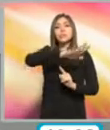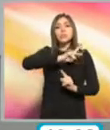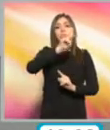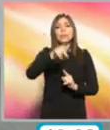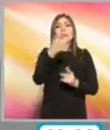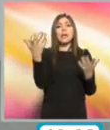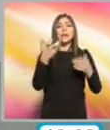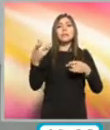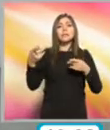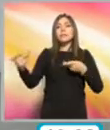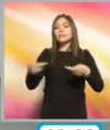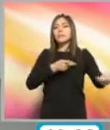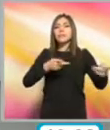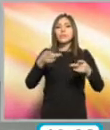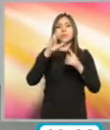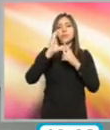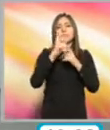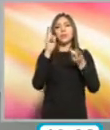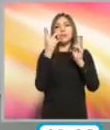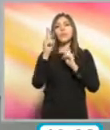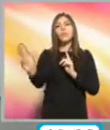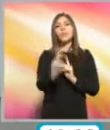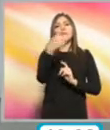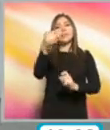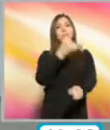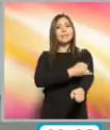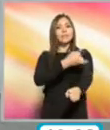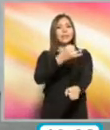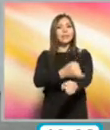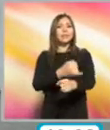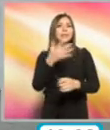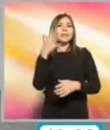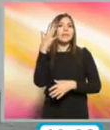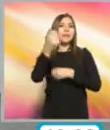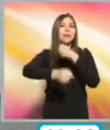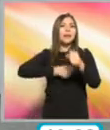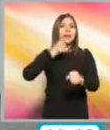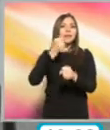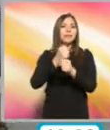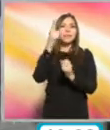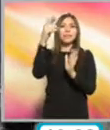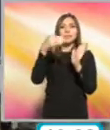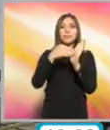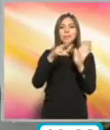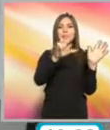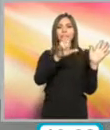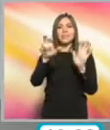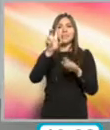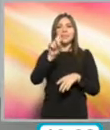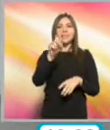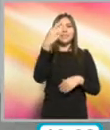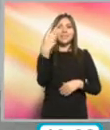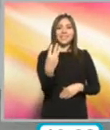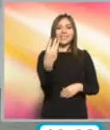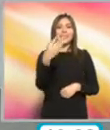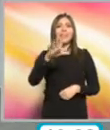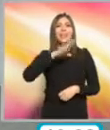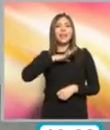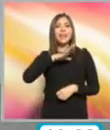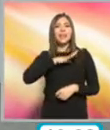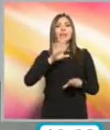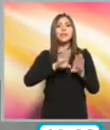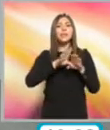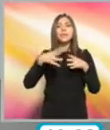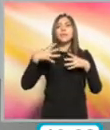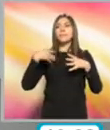un comité de vecinos del pueblo de Iztapalapa, que allá en el año de 1833 hubo una